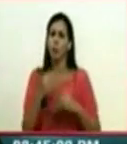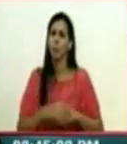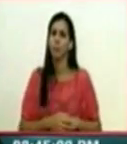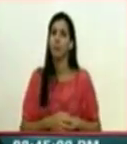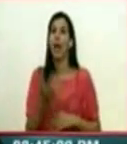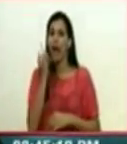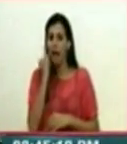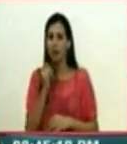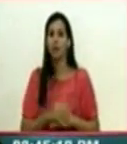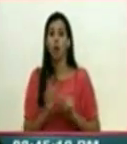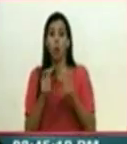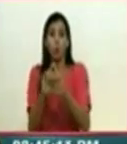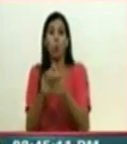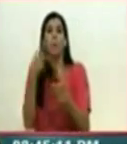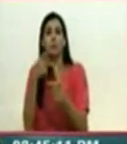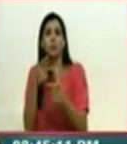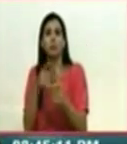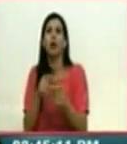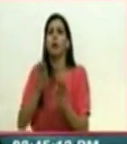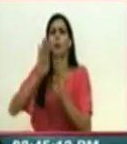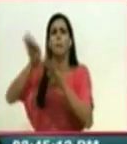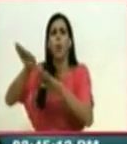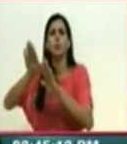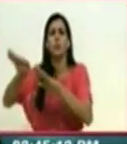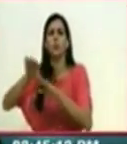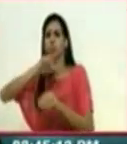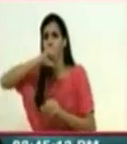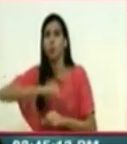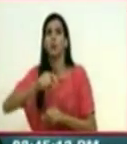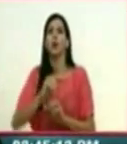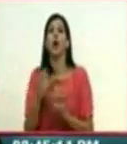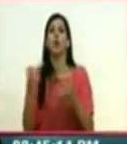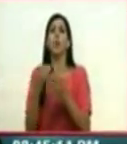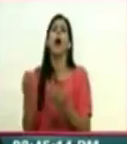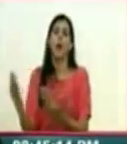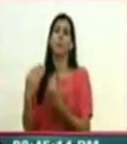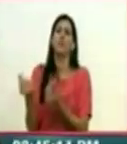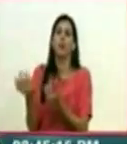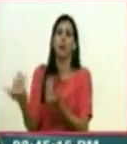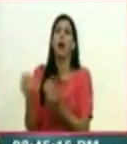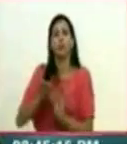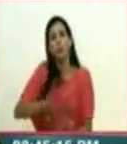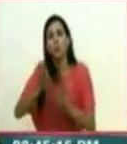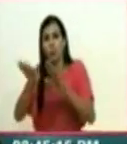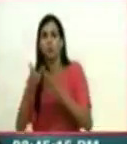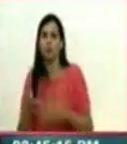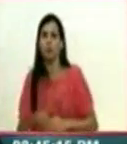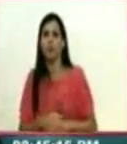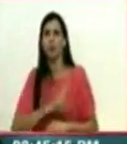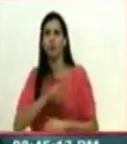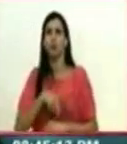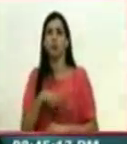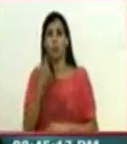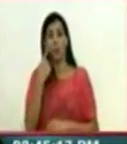la existencia de élites políticas que rinden tributo a aquellos que son sus financistas, por así decirlo. Nosotros asistimos